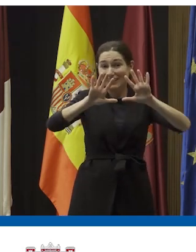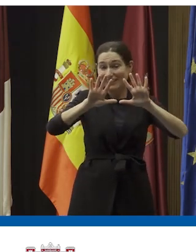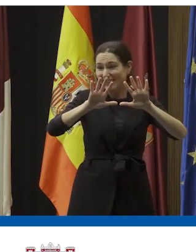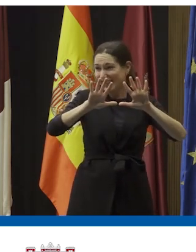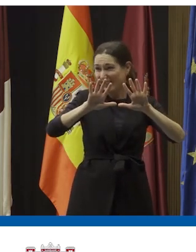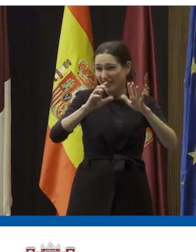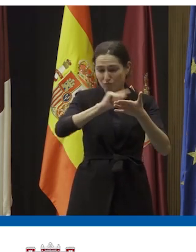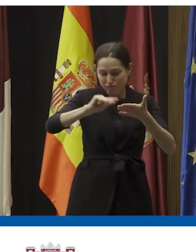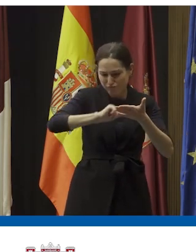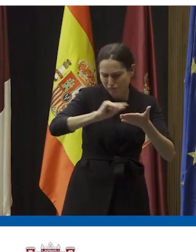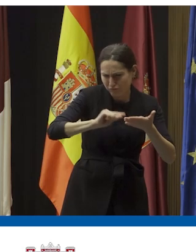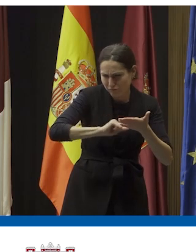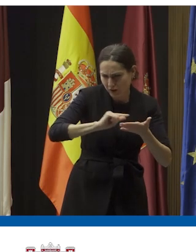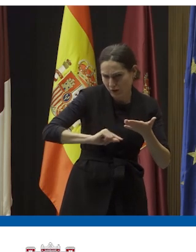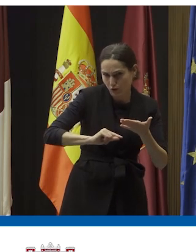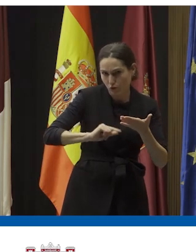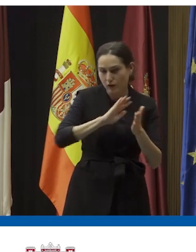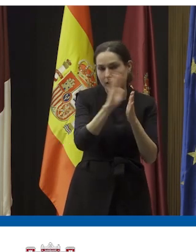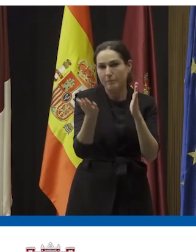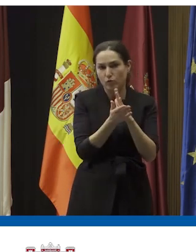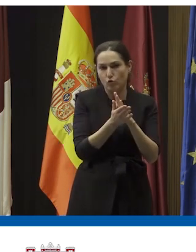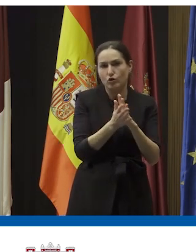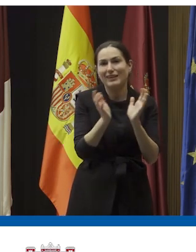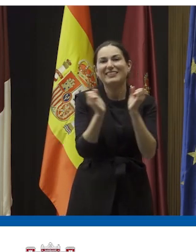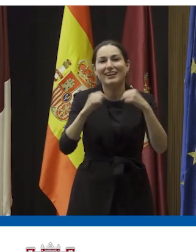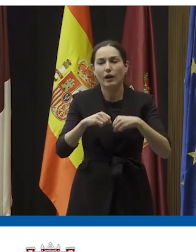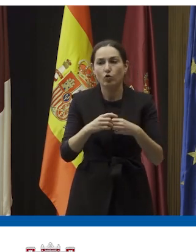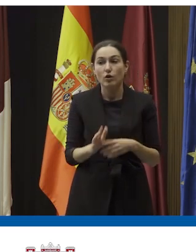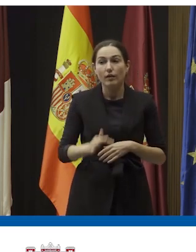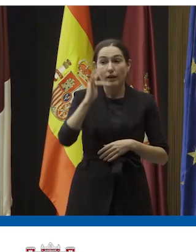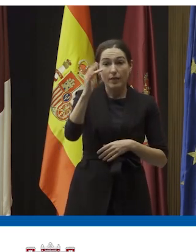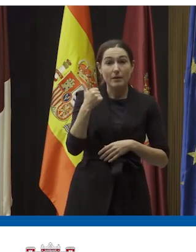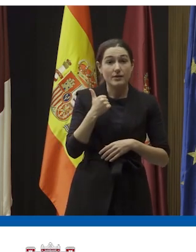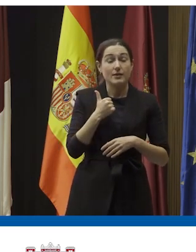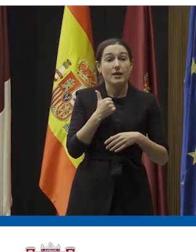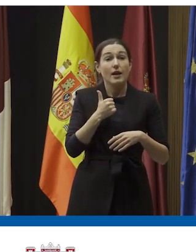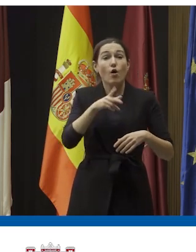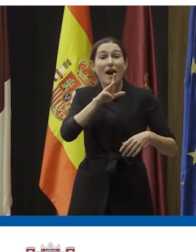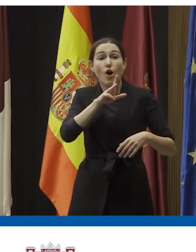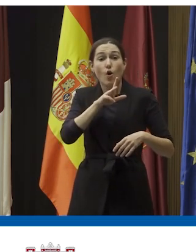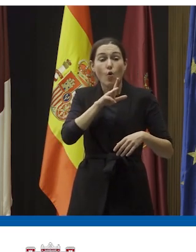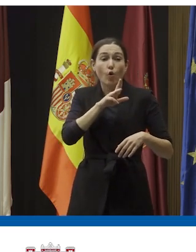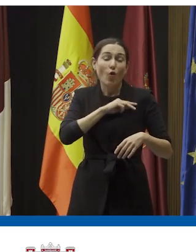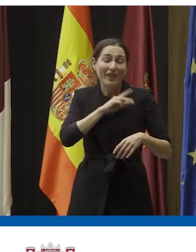Además, Julio Virseda fue concejal en el Ayuntamiento de Albacete en la legislatura